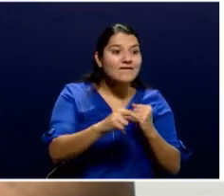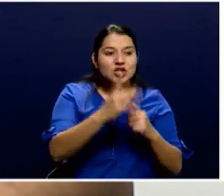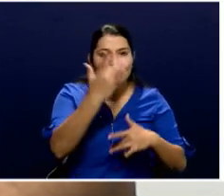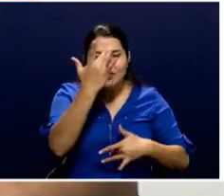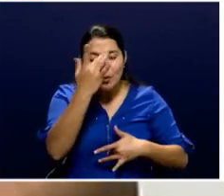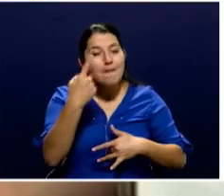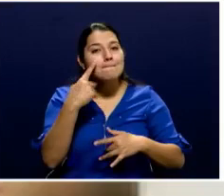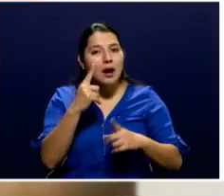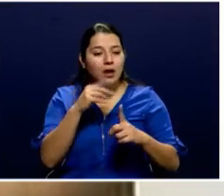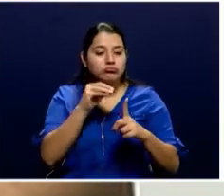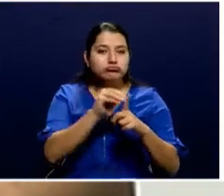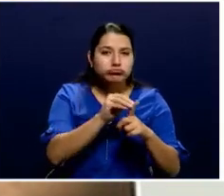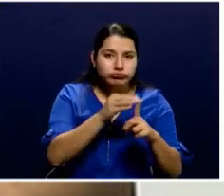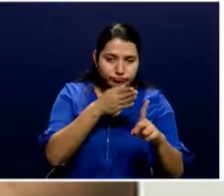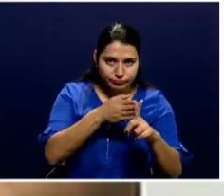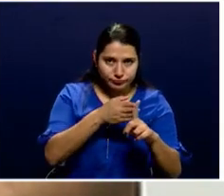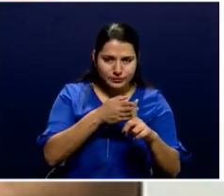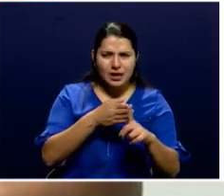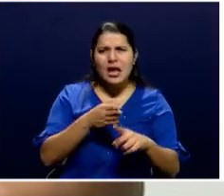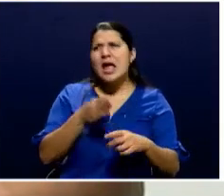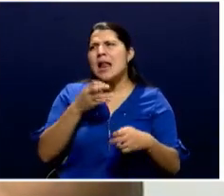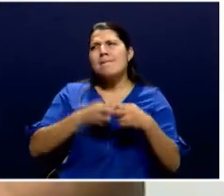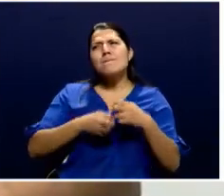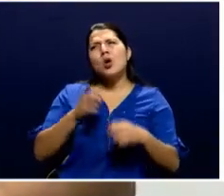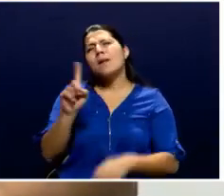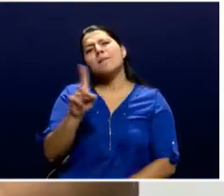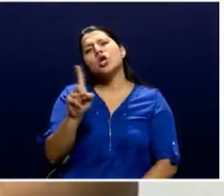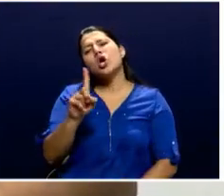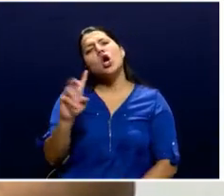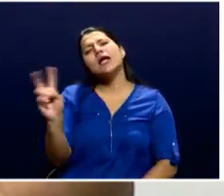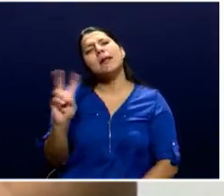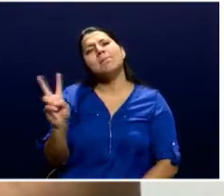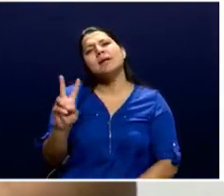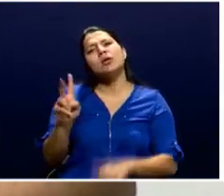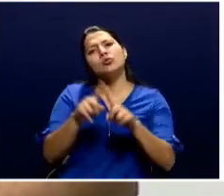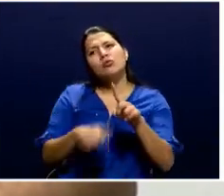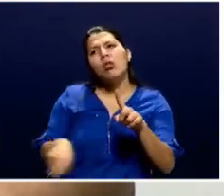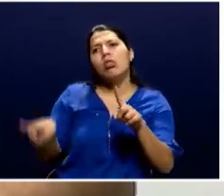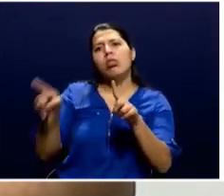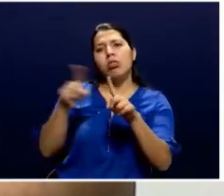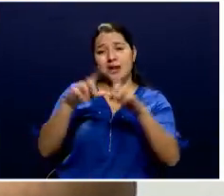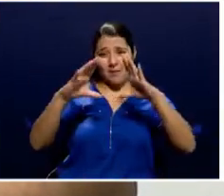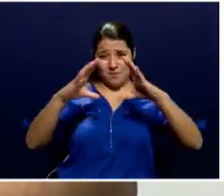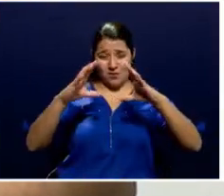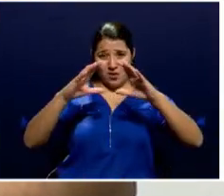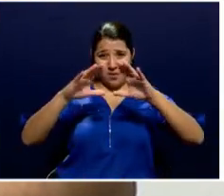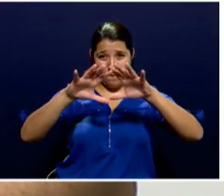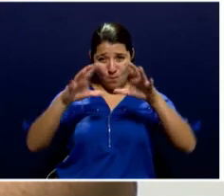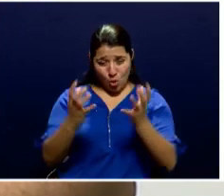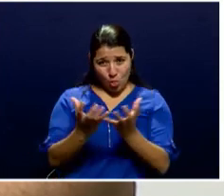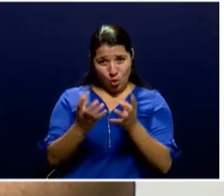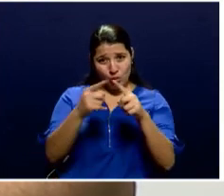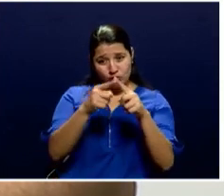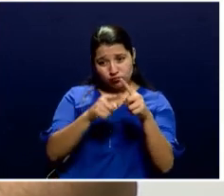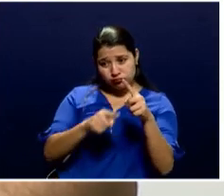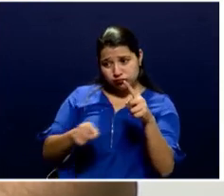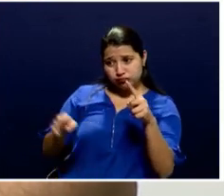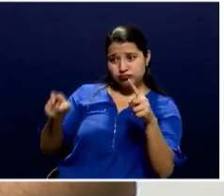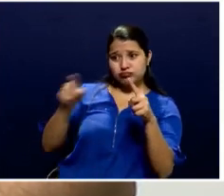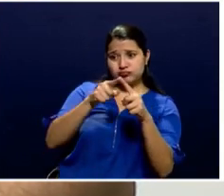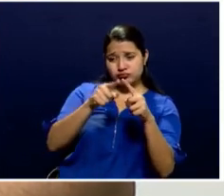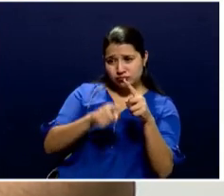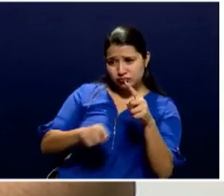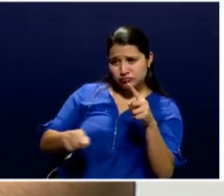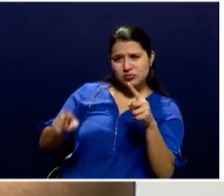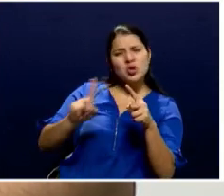aquí no es que el virus circule. Yo creo que la mejor analogía que se puede hacer con respecto a esta epidemia es